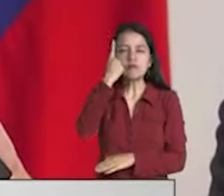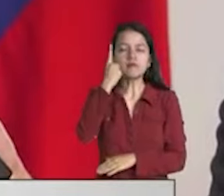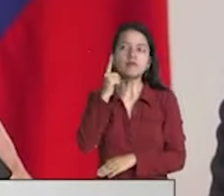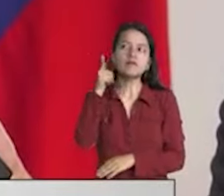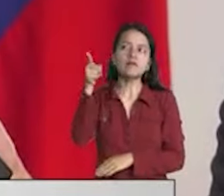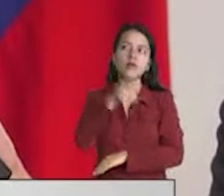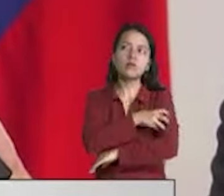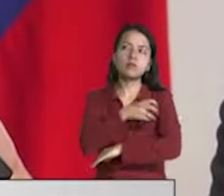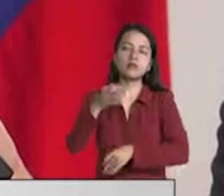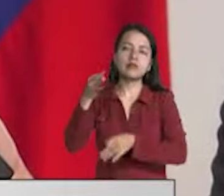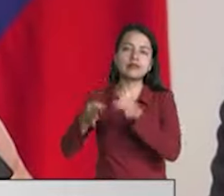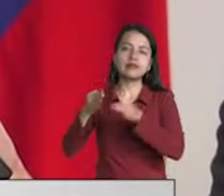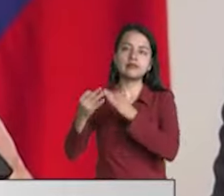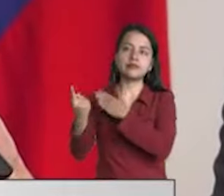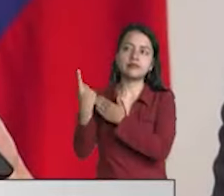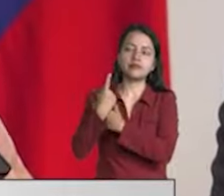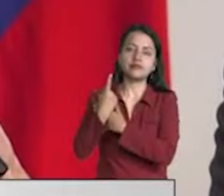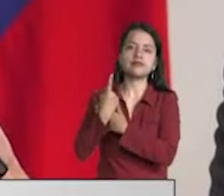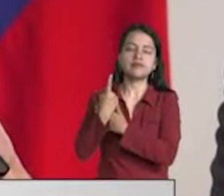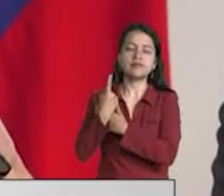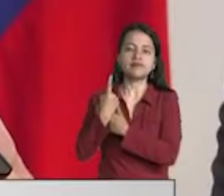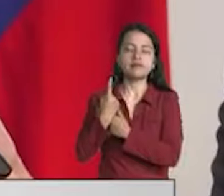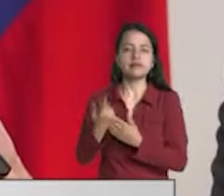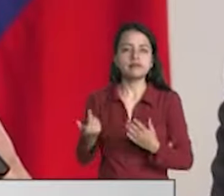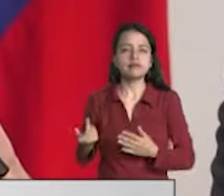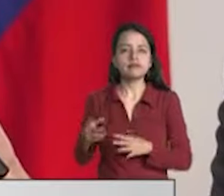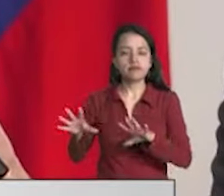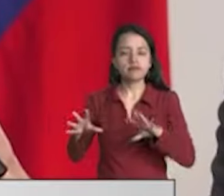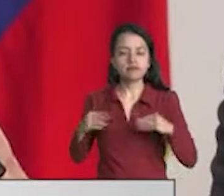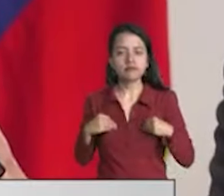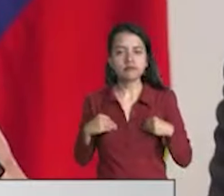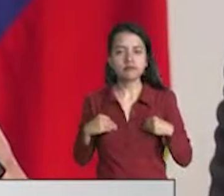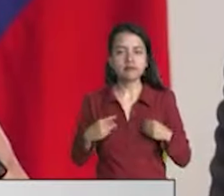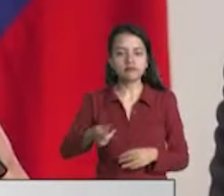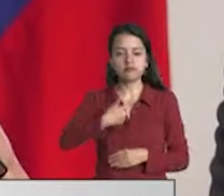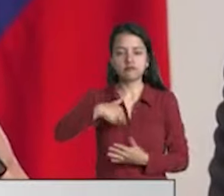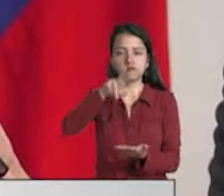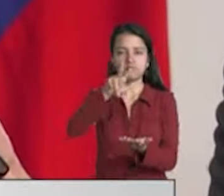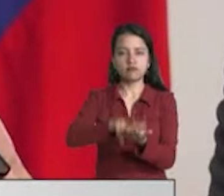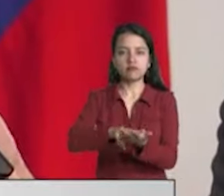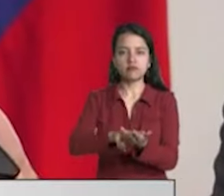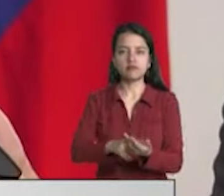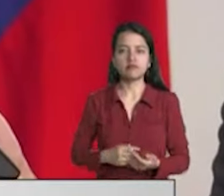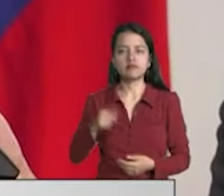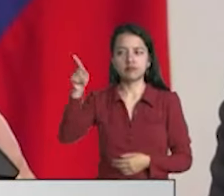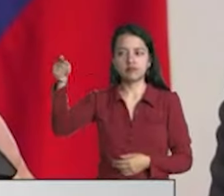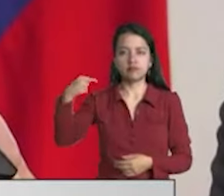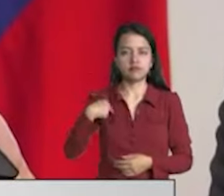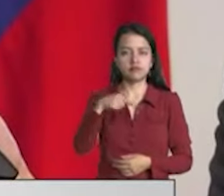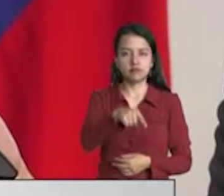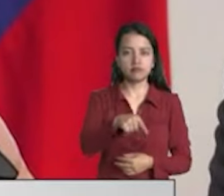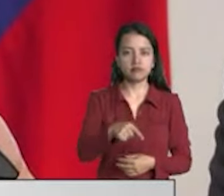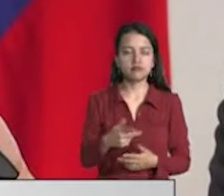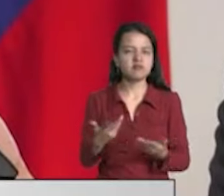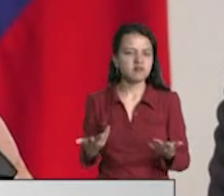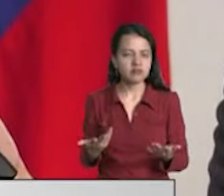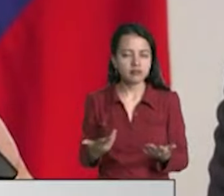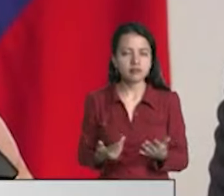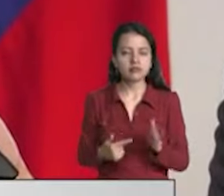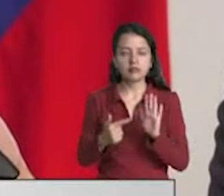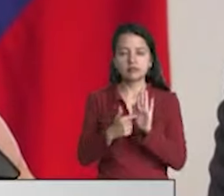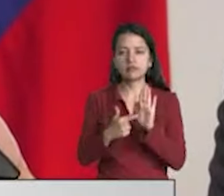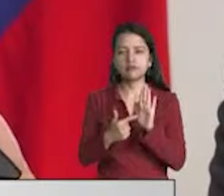Poder Judicial saca una sentencia, la coge el Ejecutivo y la aprueba el Legislativo. Y aquí claramente esta sentencia hace que